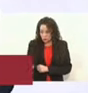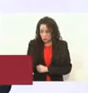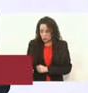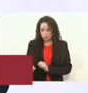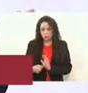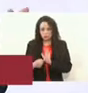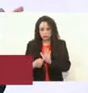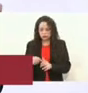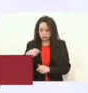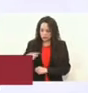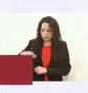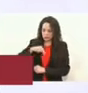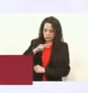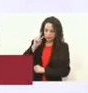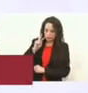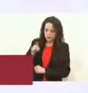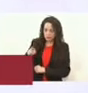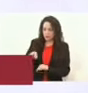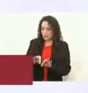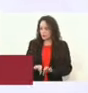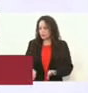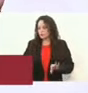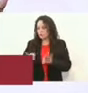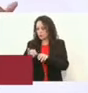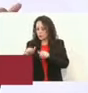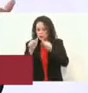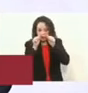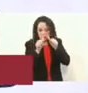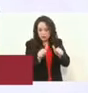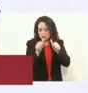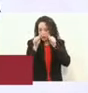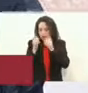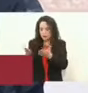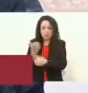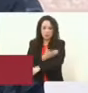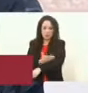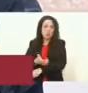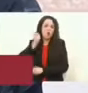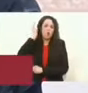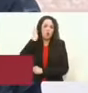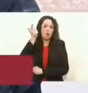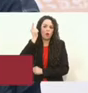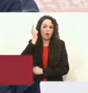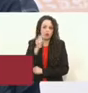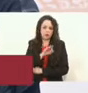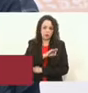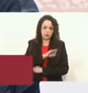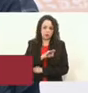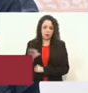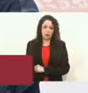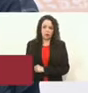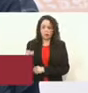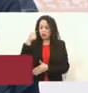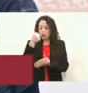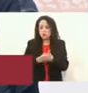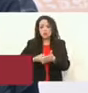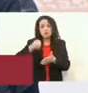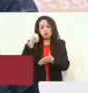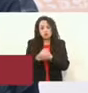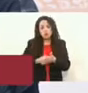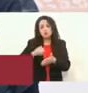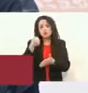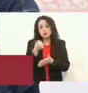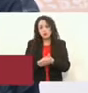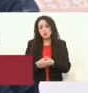su representación para atender a estos compañeros. Solución a la lucha, a la